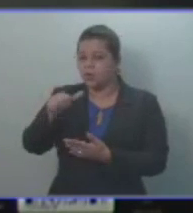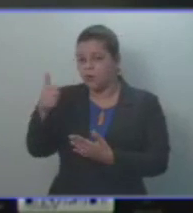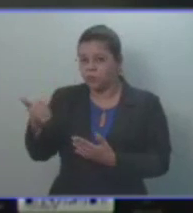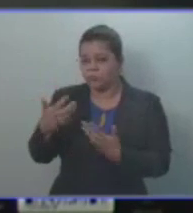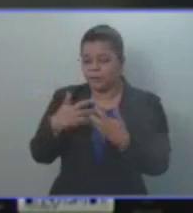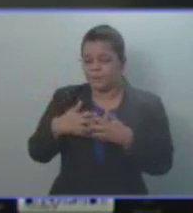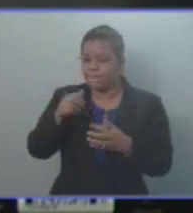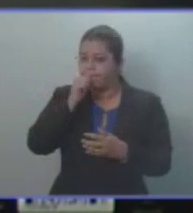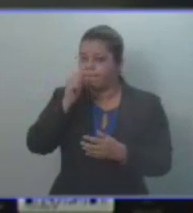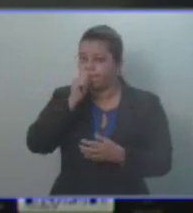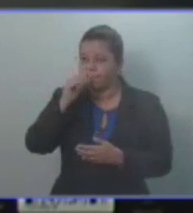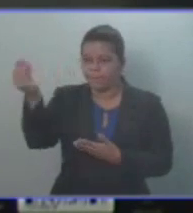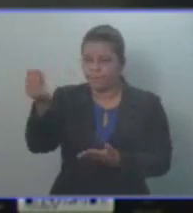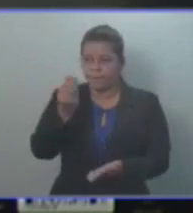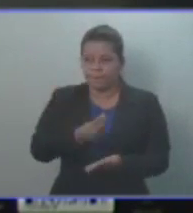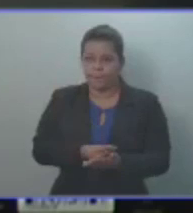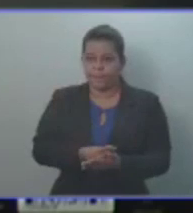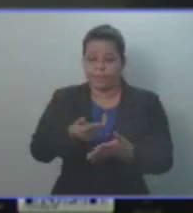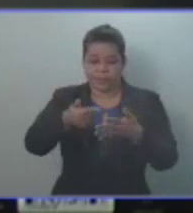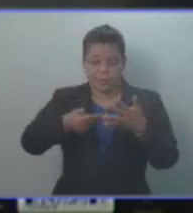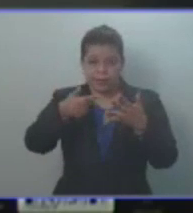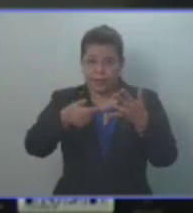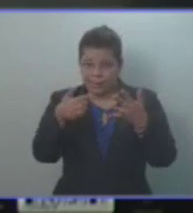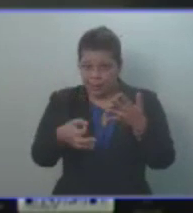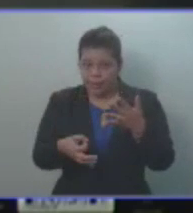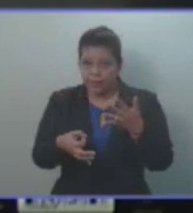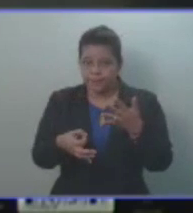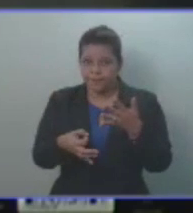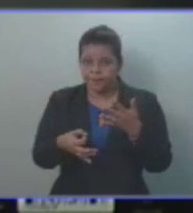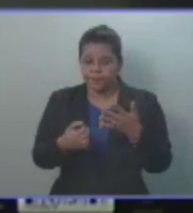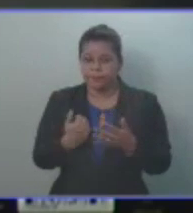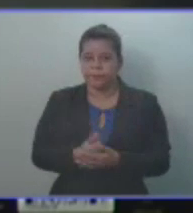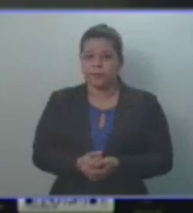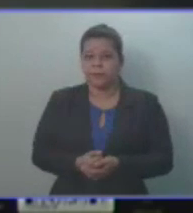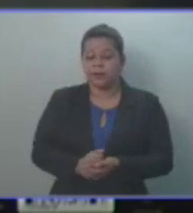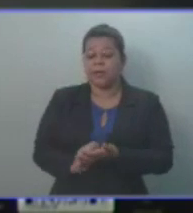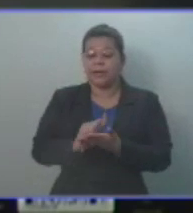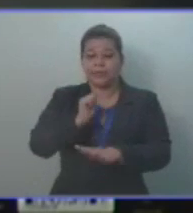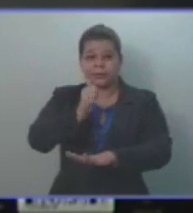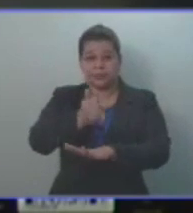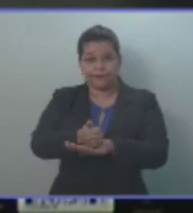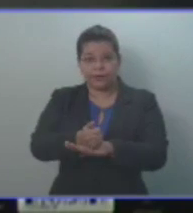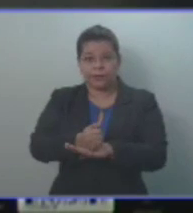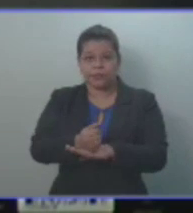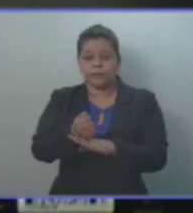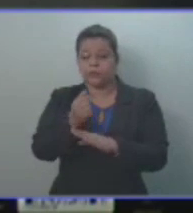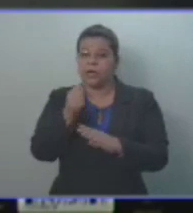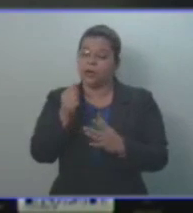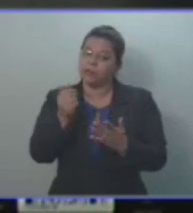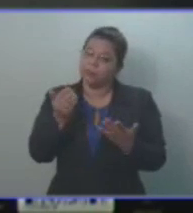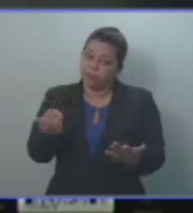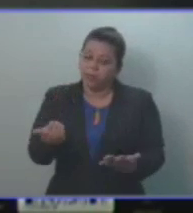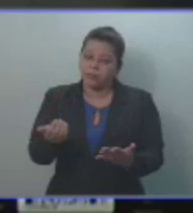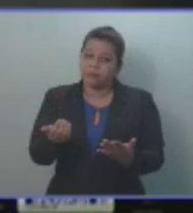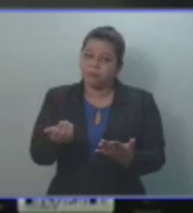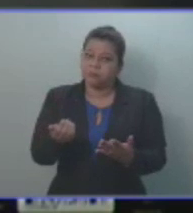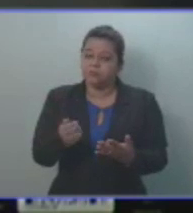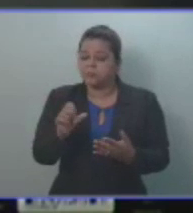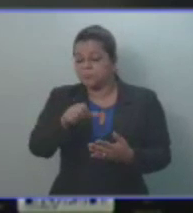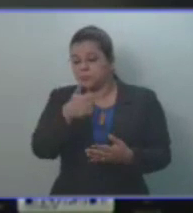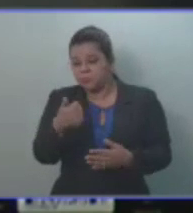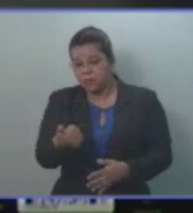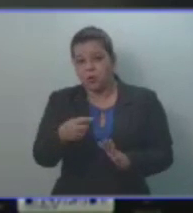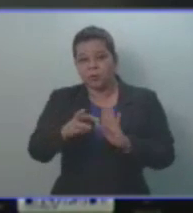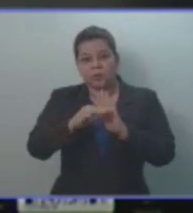privadas. La ley marco también crea la figura de un ombudsman, es decir,